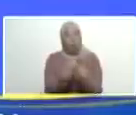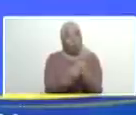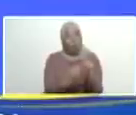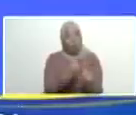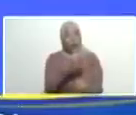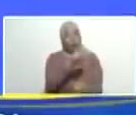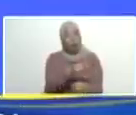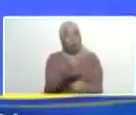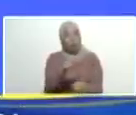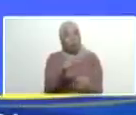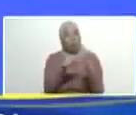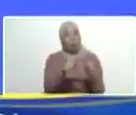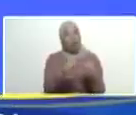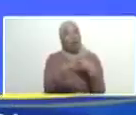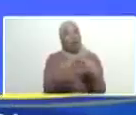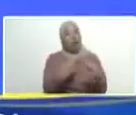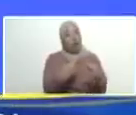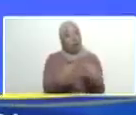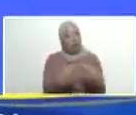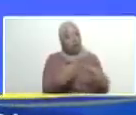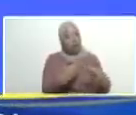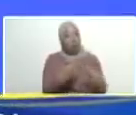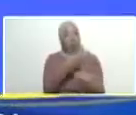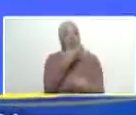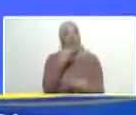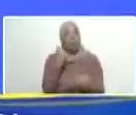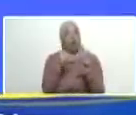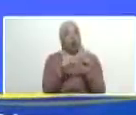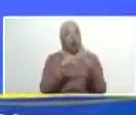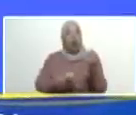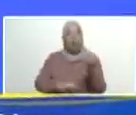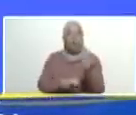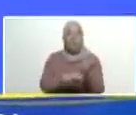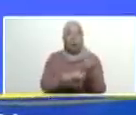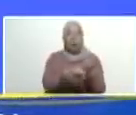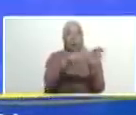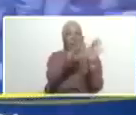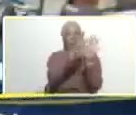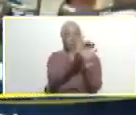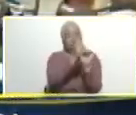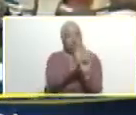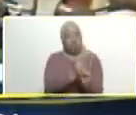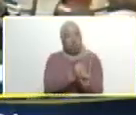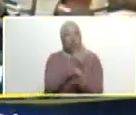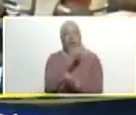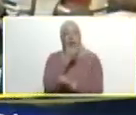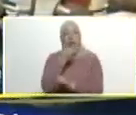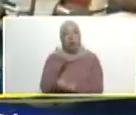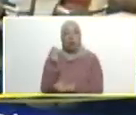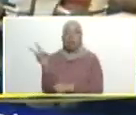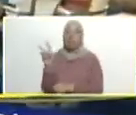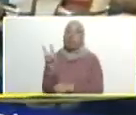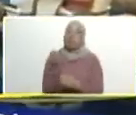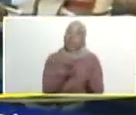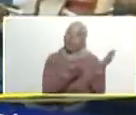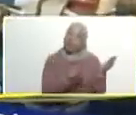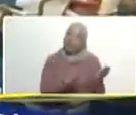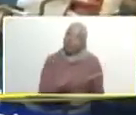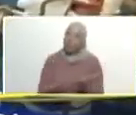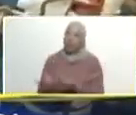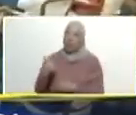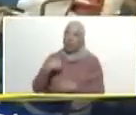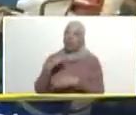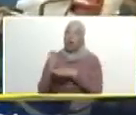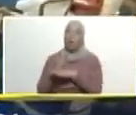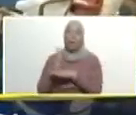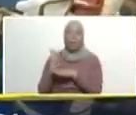ustedes han mantenido esta relación y seguiremos apoyándola y espero recibirle en mi país